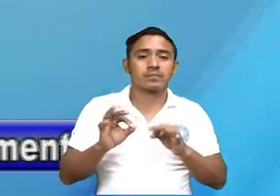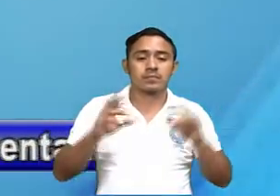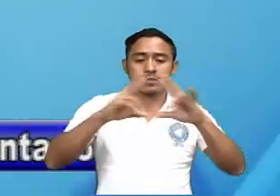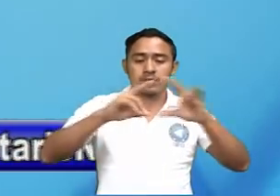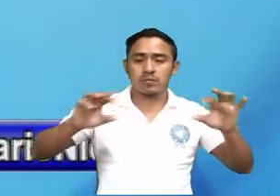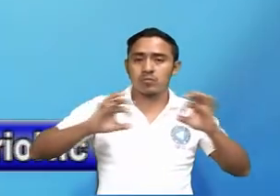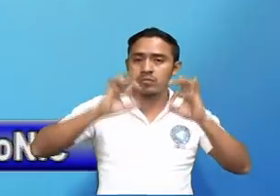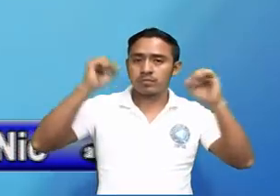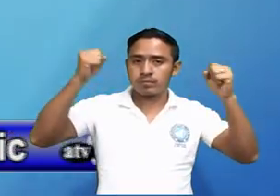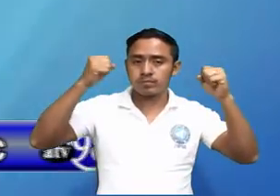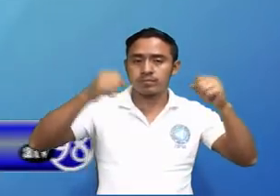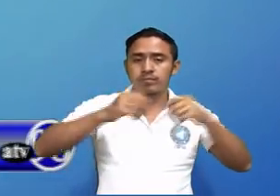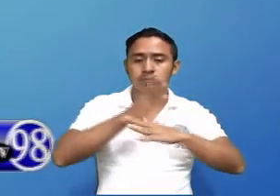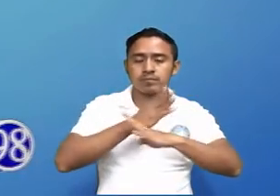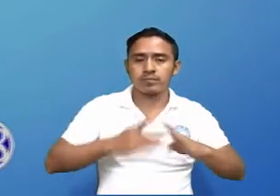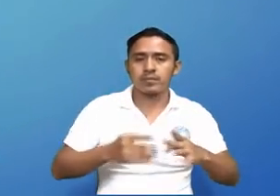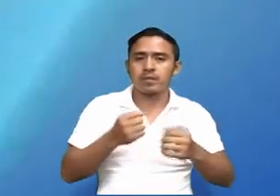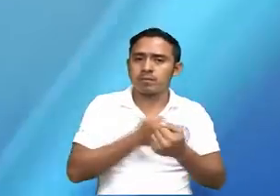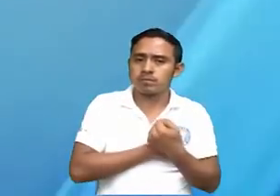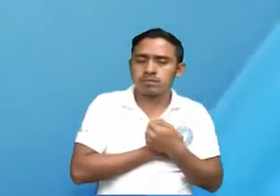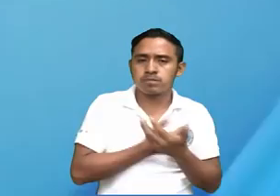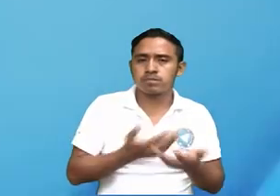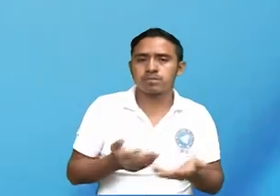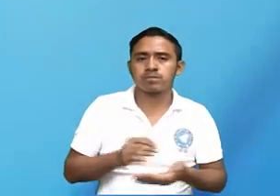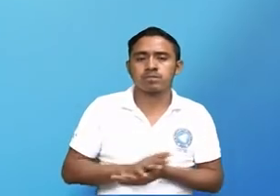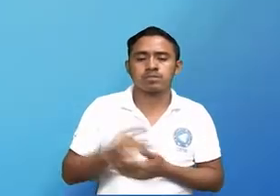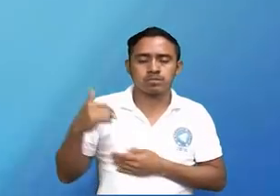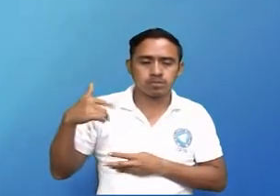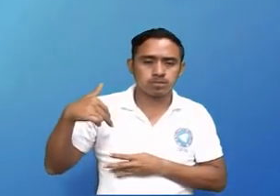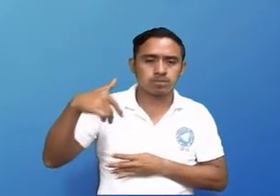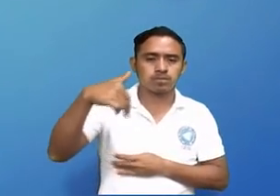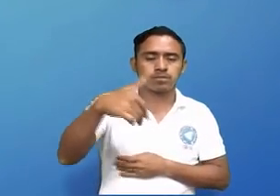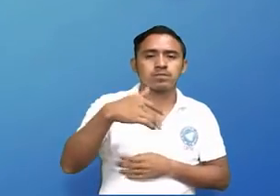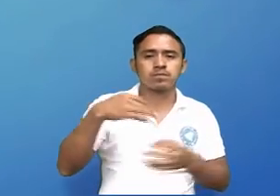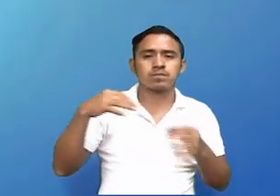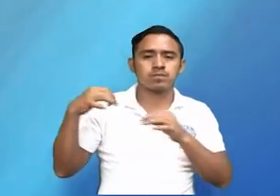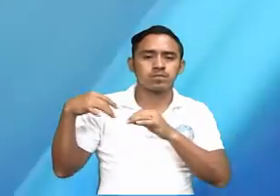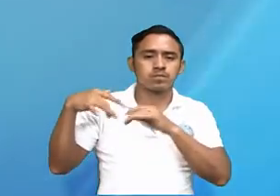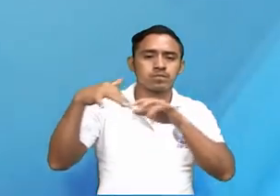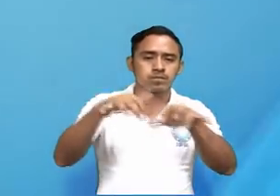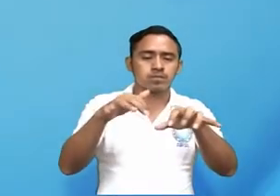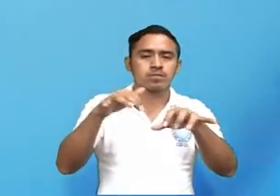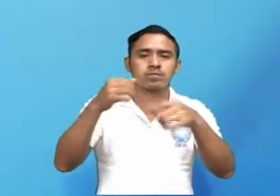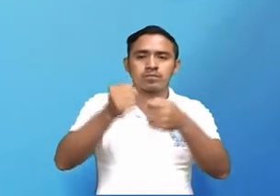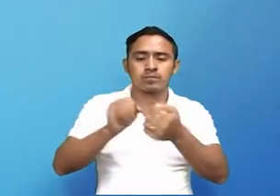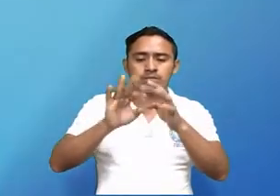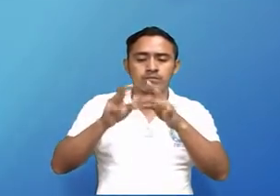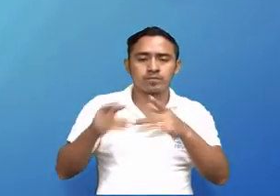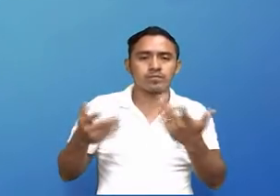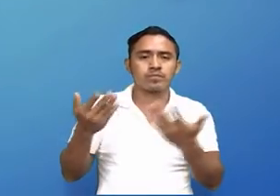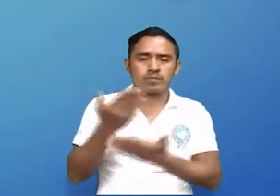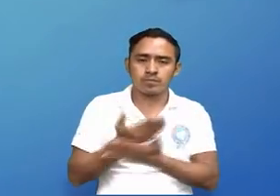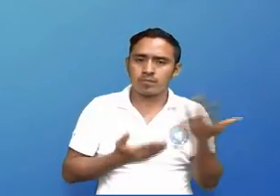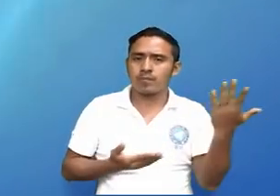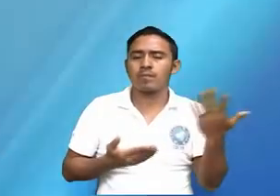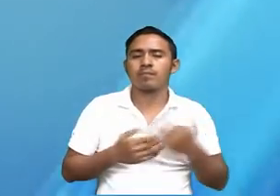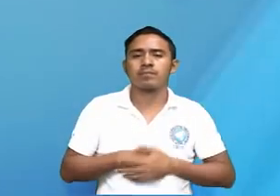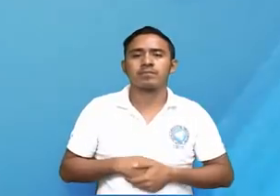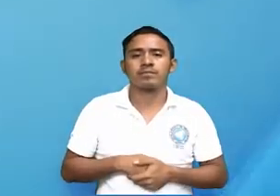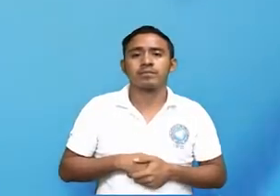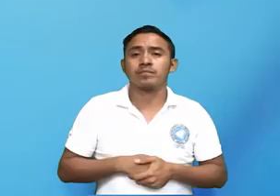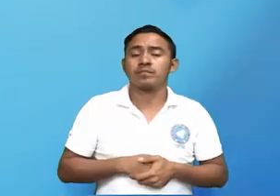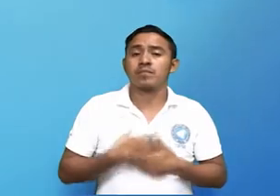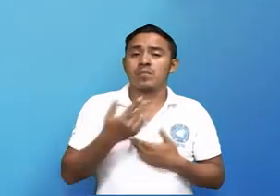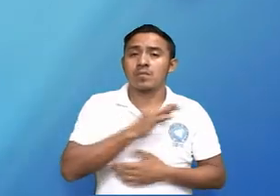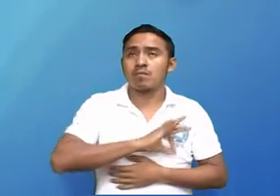triunfa. Paz y cariño. Caminamos, compañeros, compañeras. Vamos adelante con